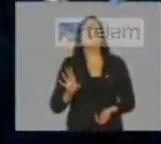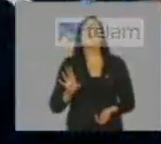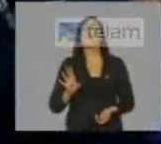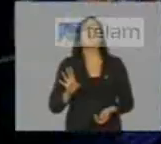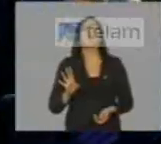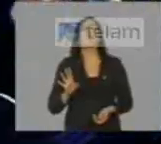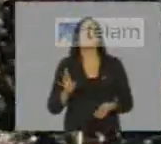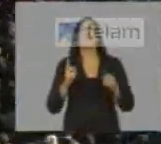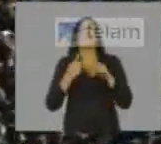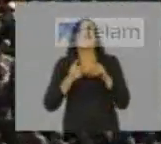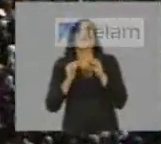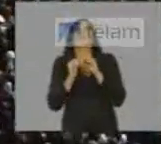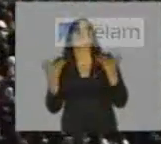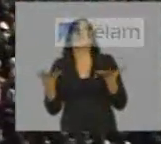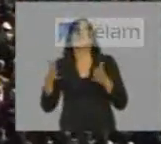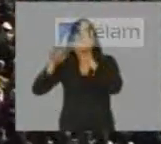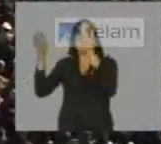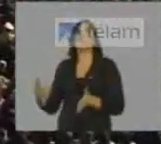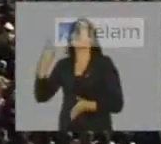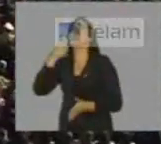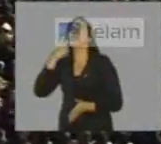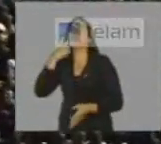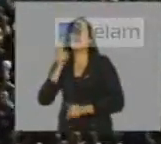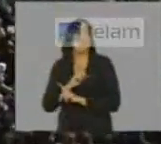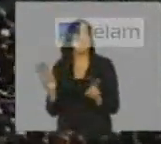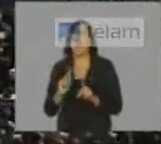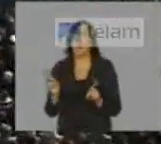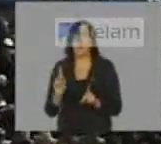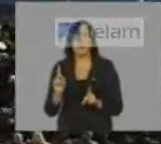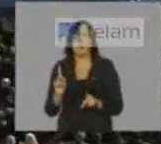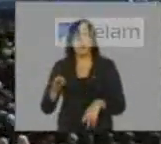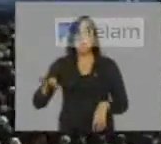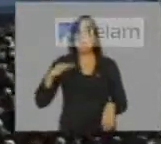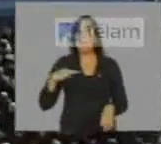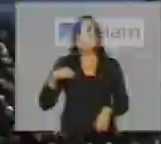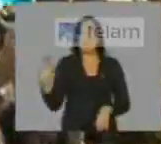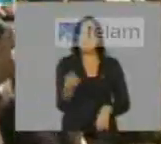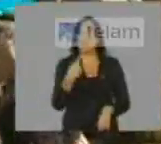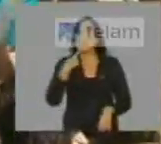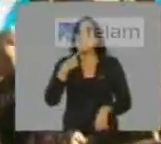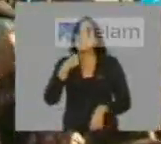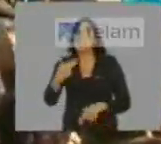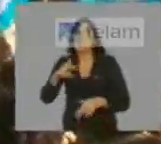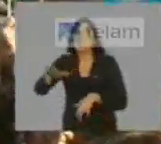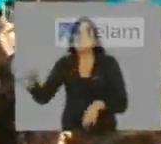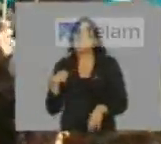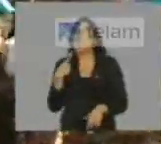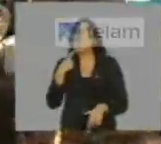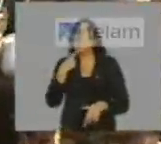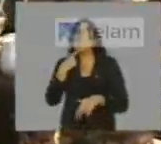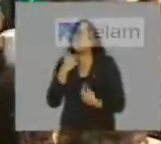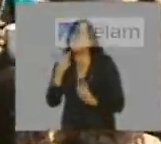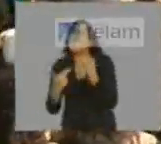una cuestión institucional, es la vida de nuestros pibes, es la vida de